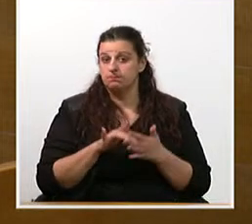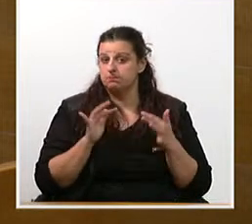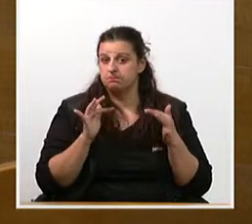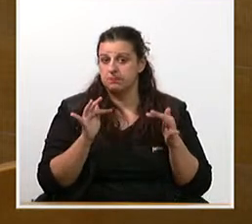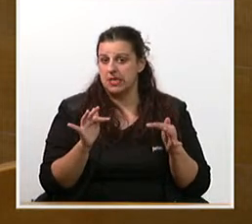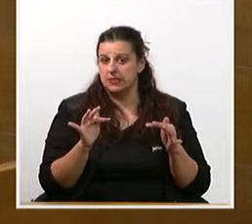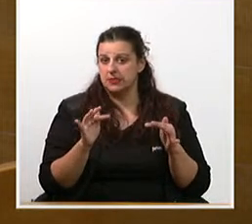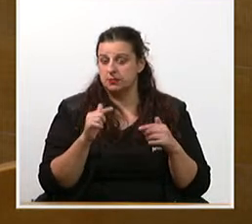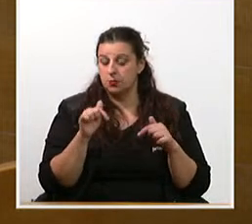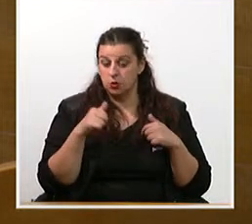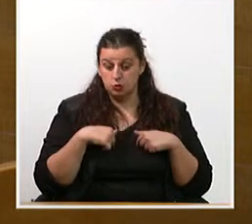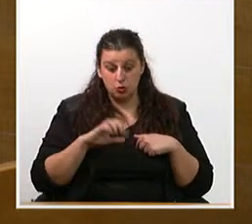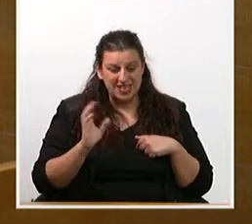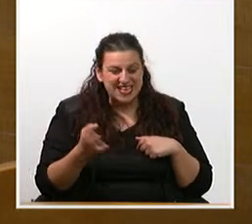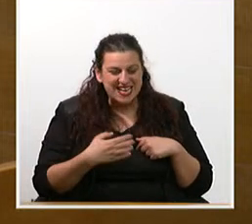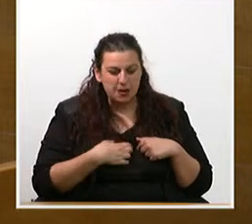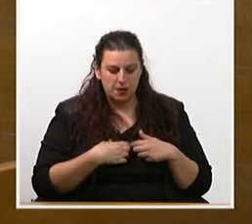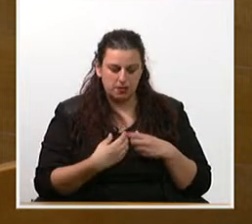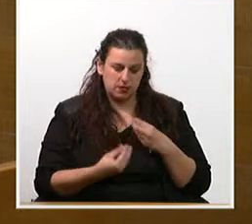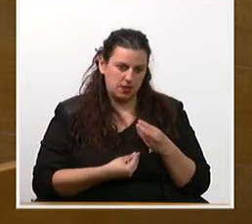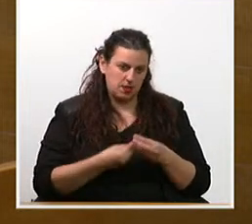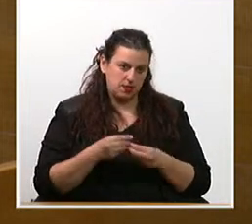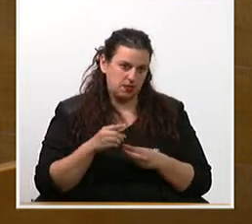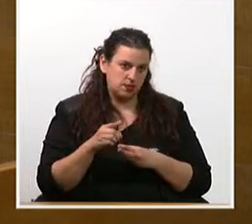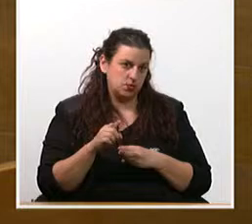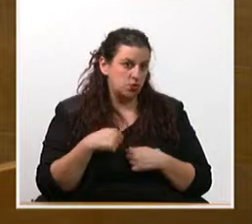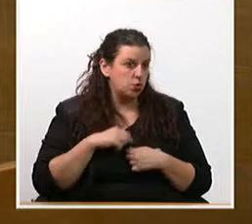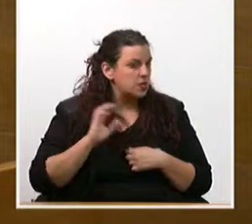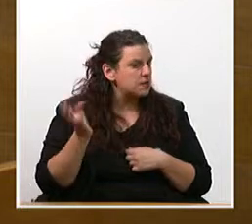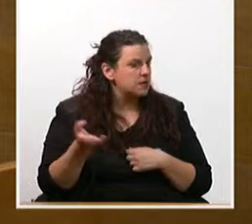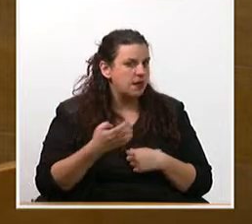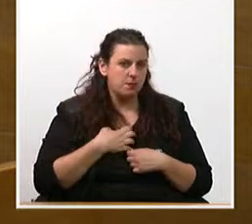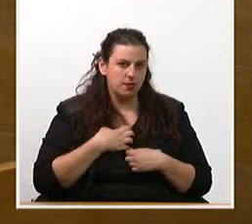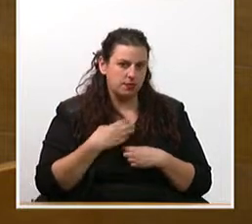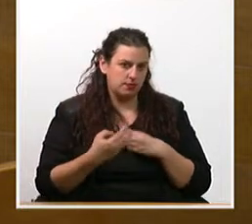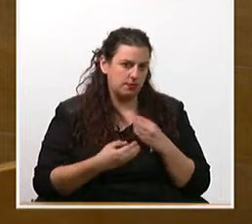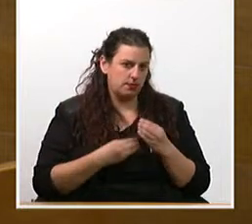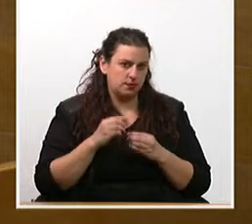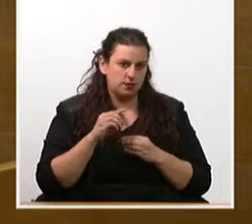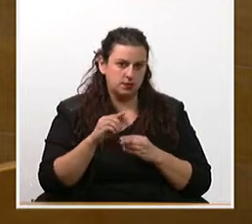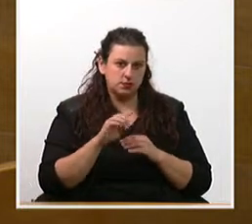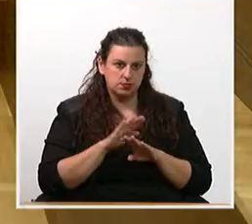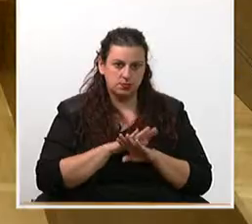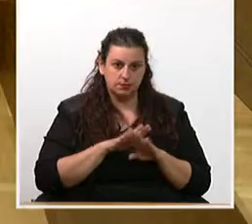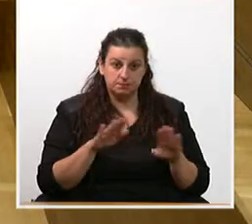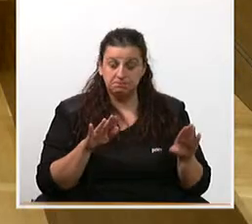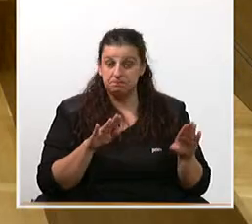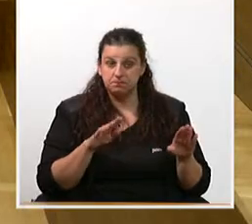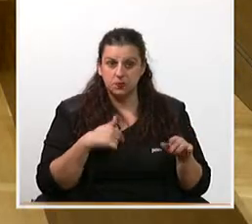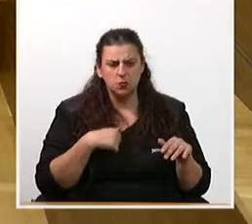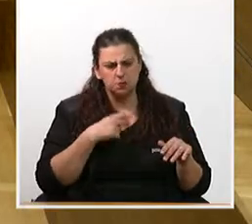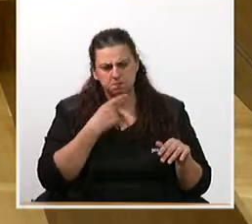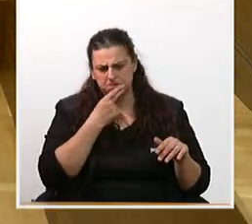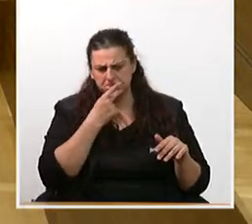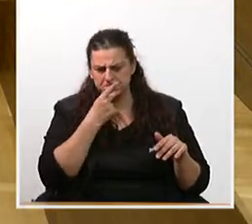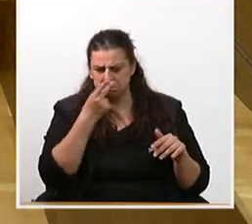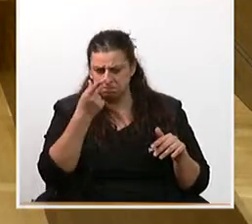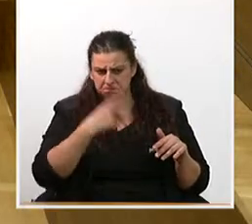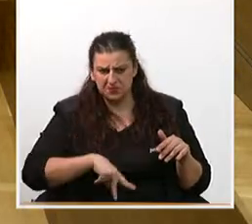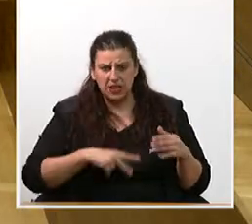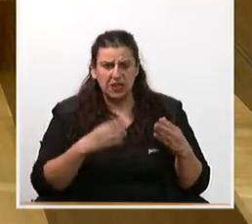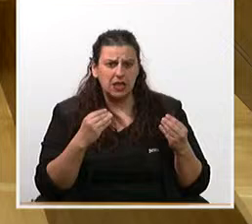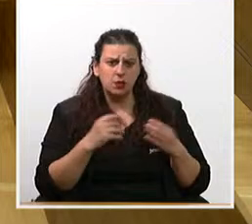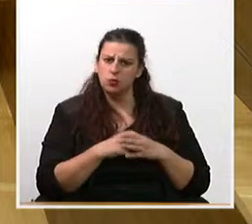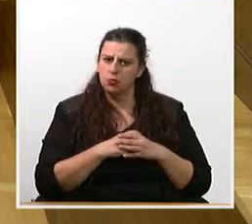yo soy incapaz de hacer eso Yo soy incapaz de hacer eso no tengo tan poca vergüenza como para